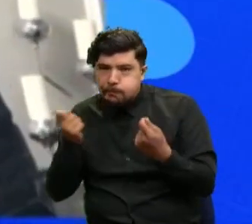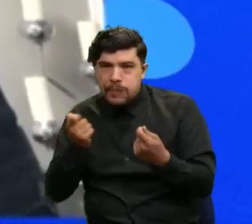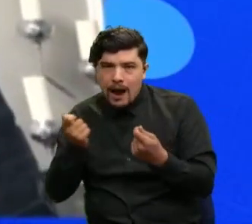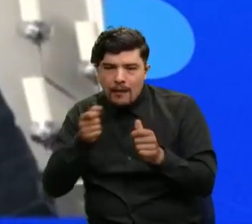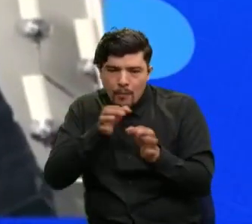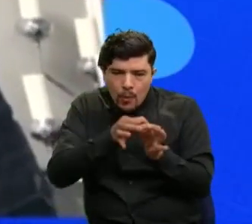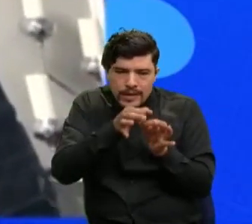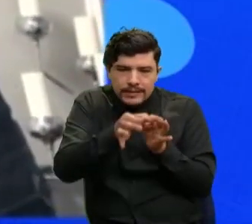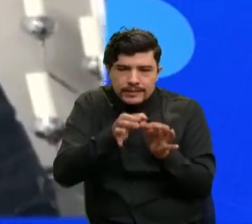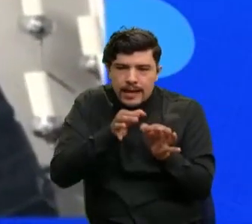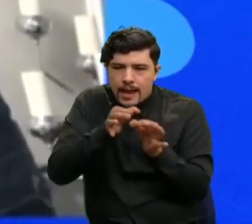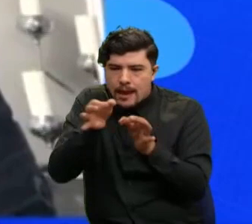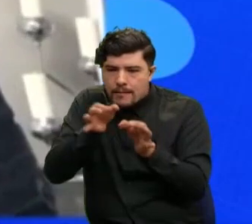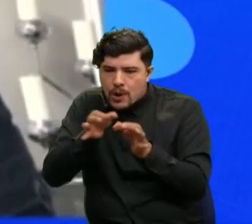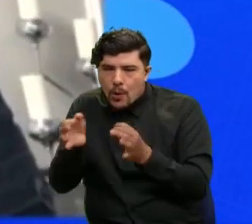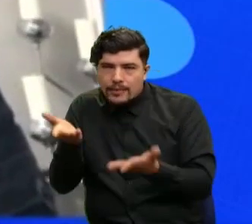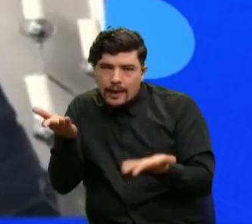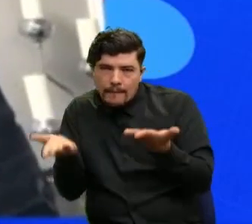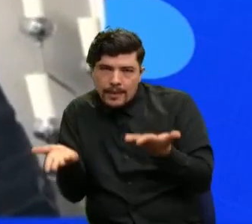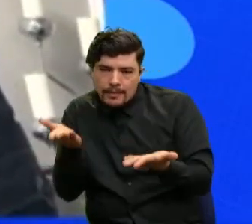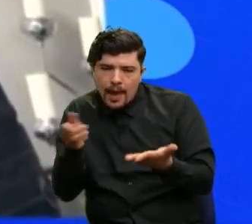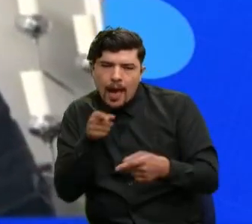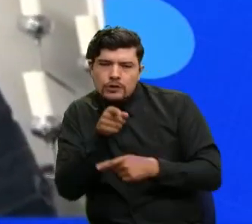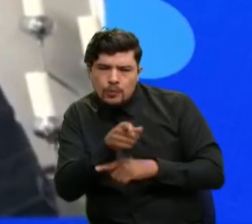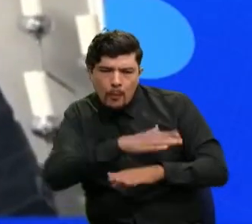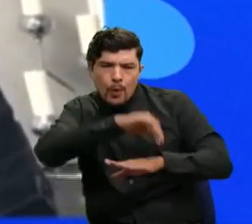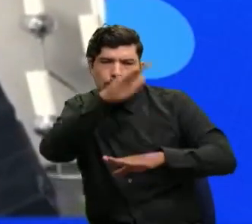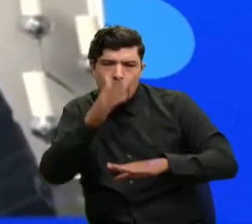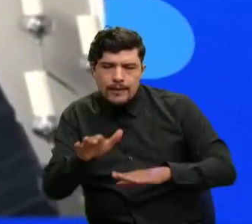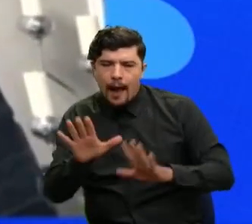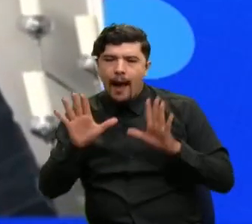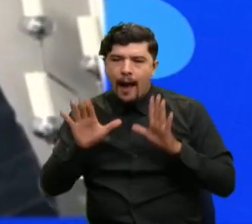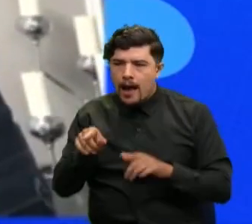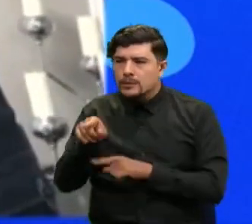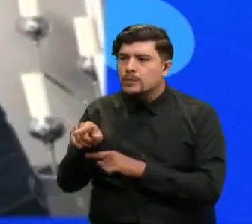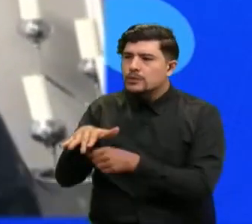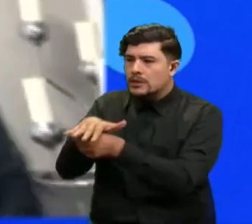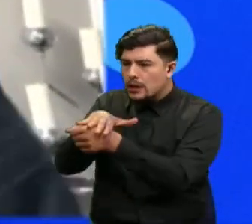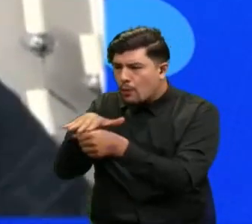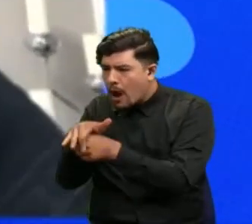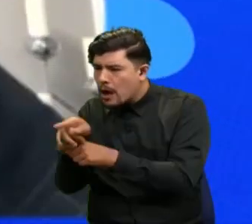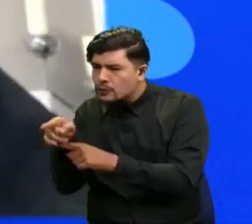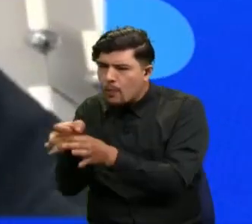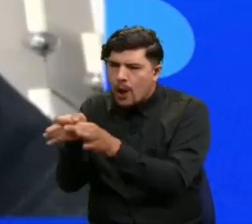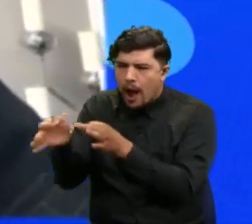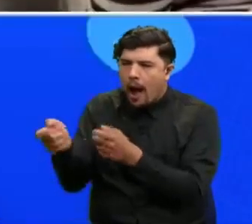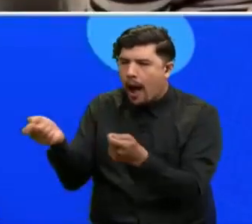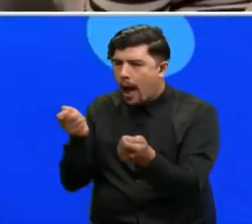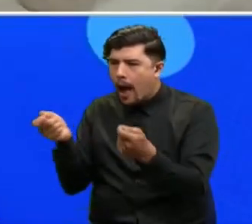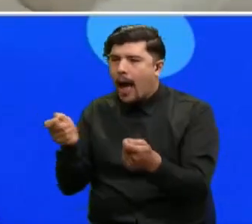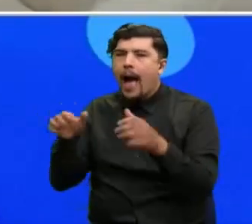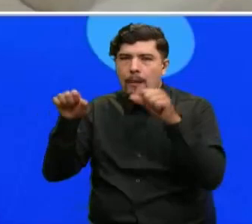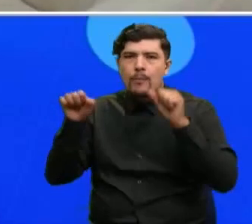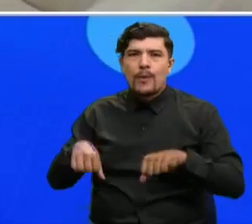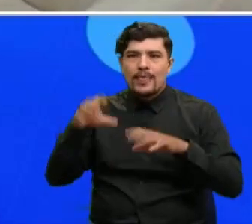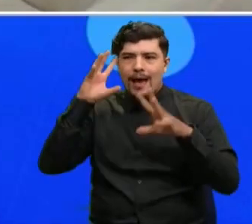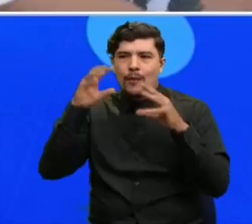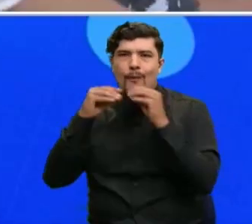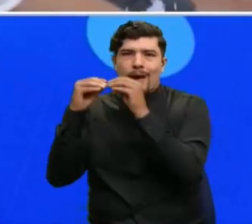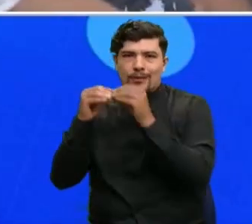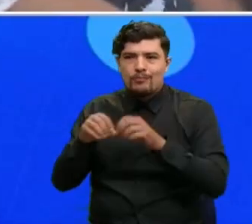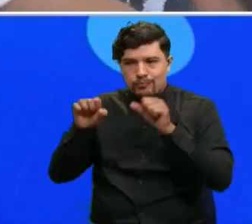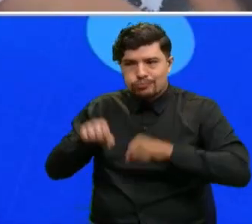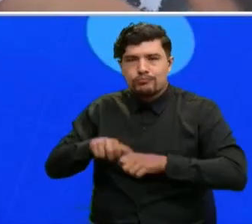locales para, según la geografía, según la situación que vive cada municipio, le llegue a nuestra población